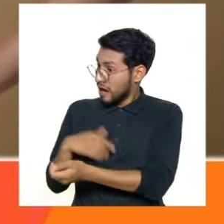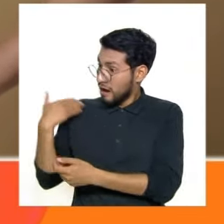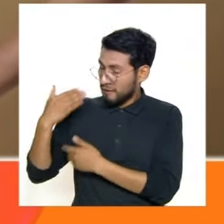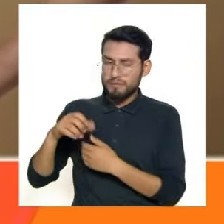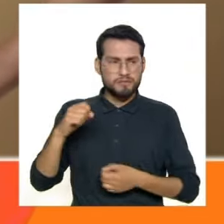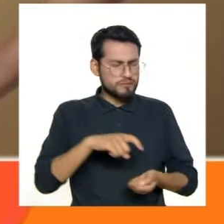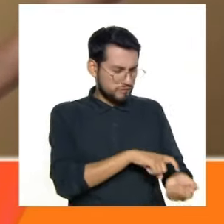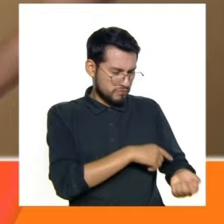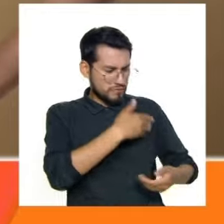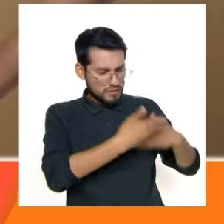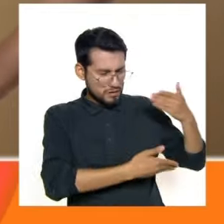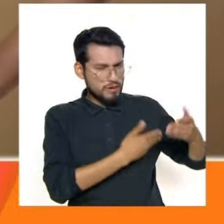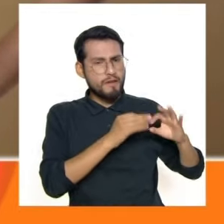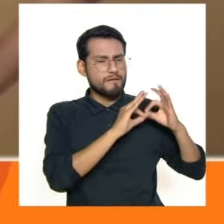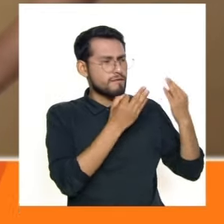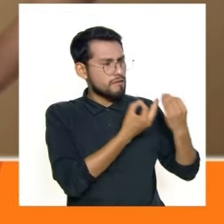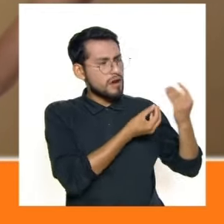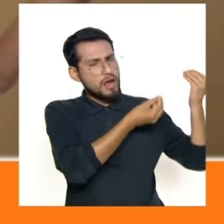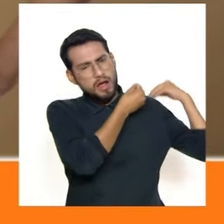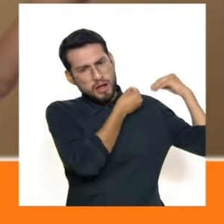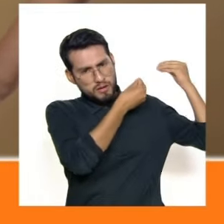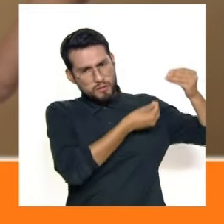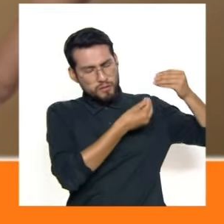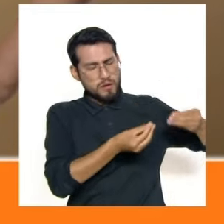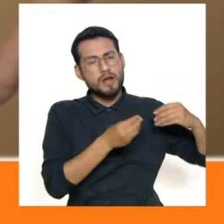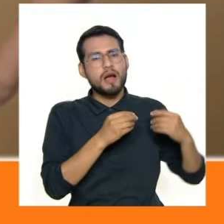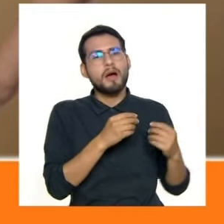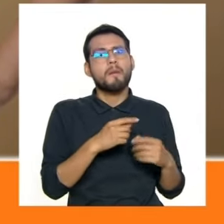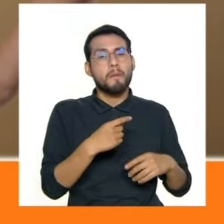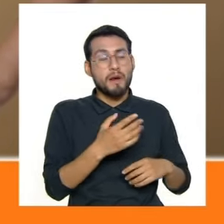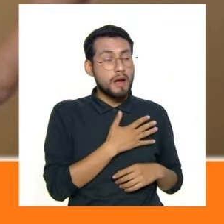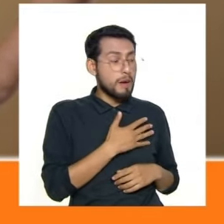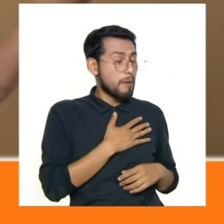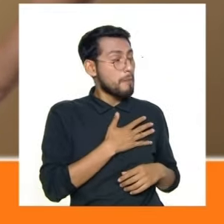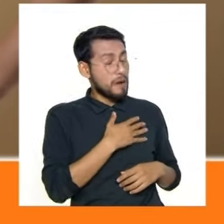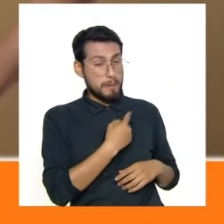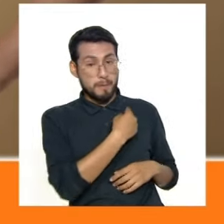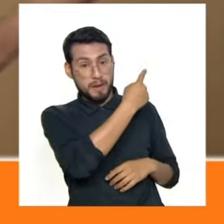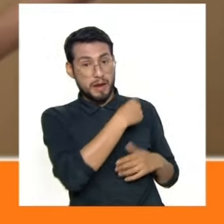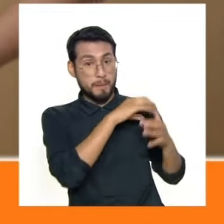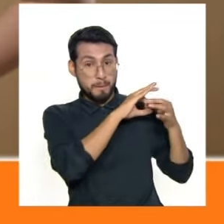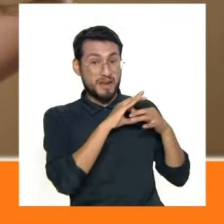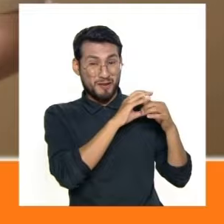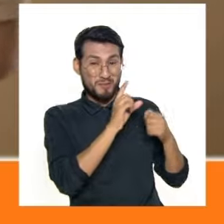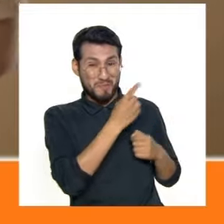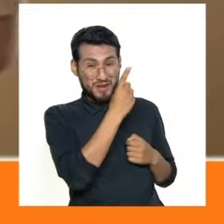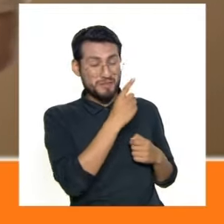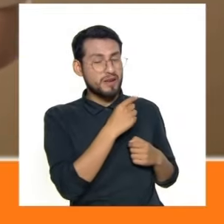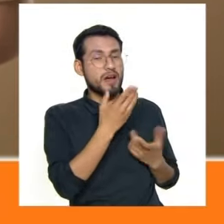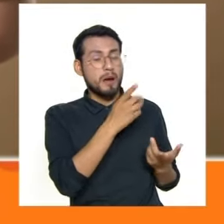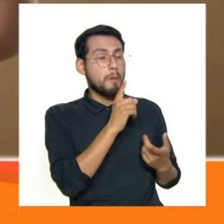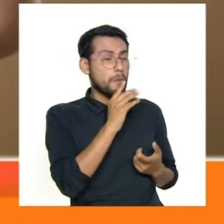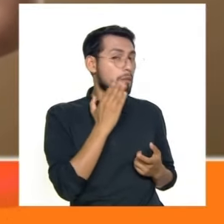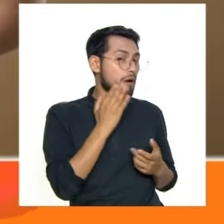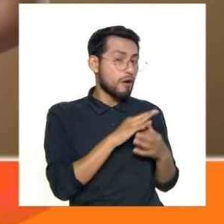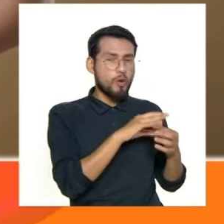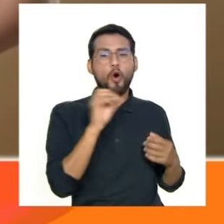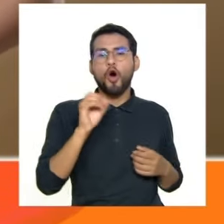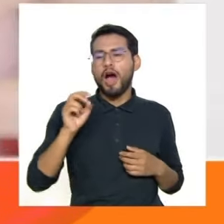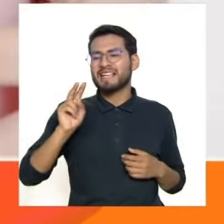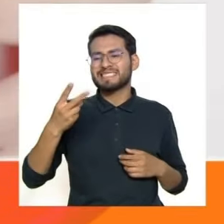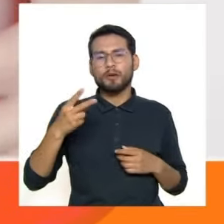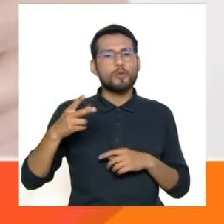cromosómica como un pariente de primer grado o dos parientes de segundo grado este que han tenido cáncer o pólipos de colon